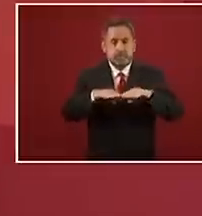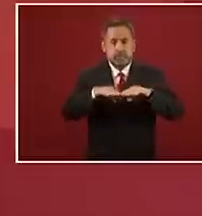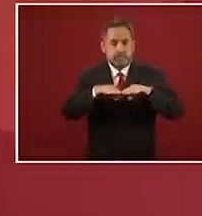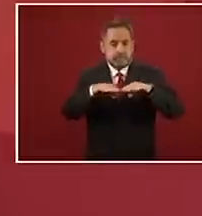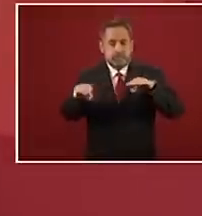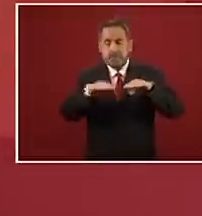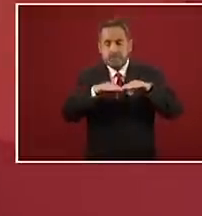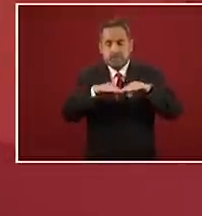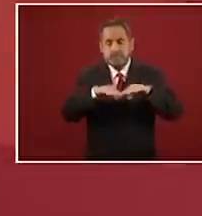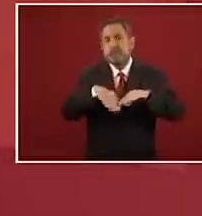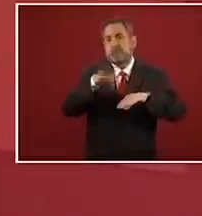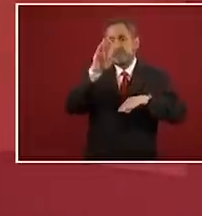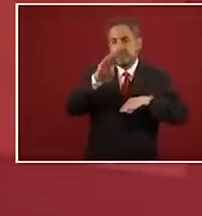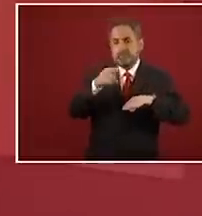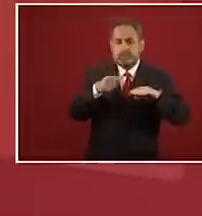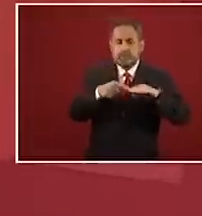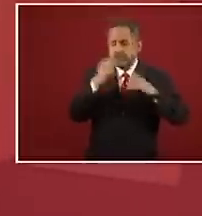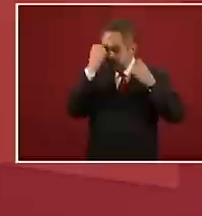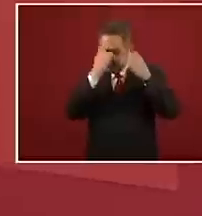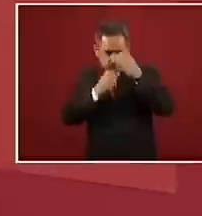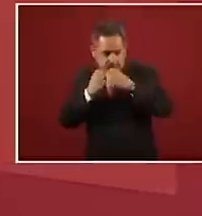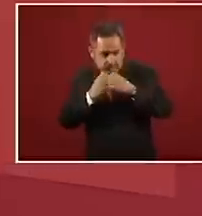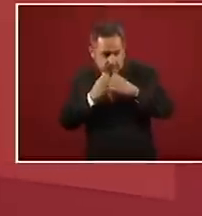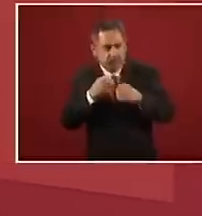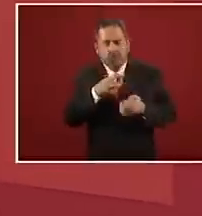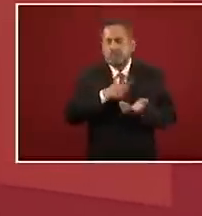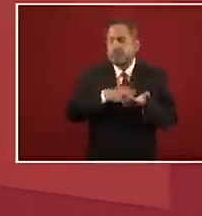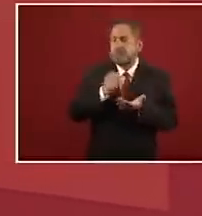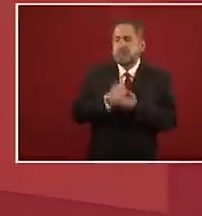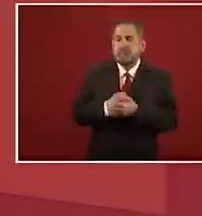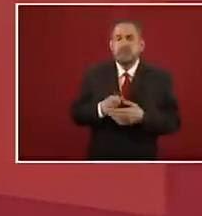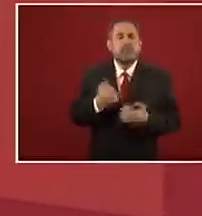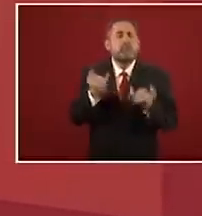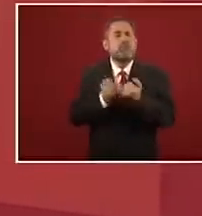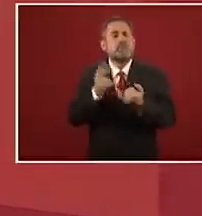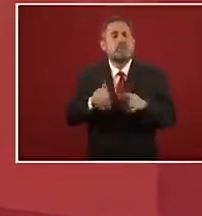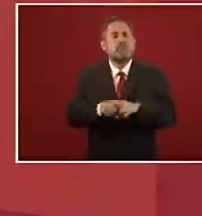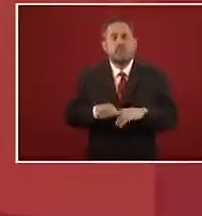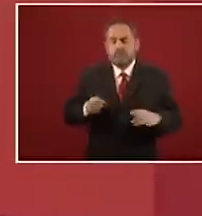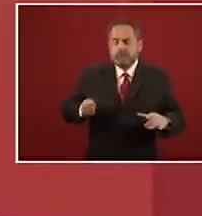avalú, como es subasta, pues es como los